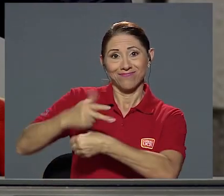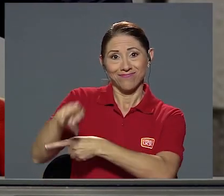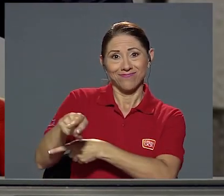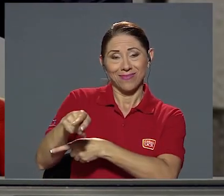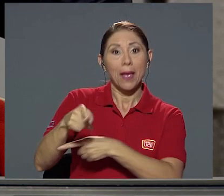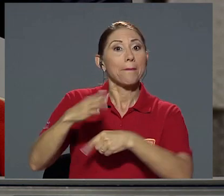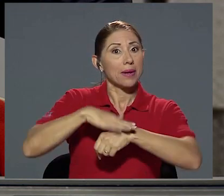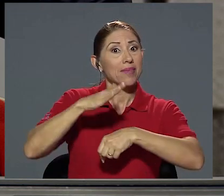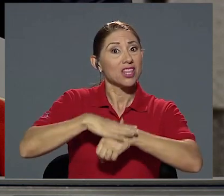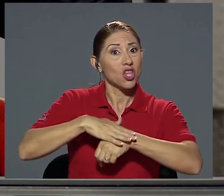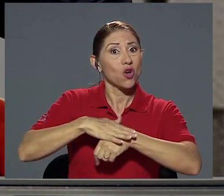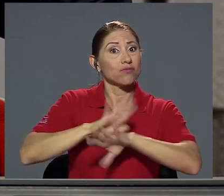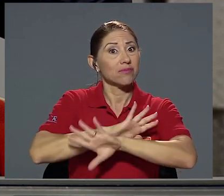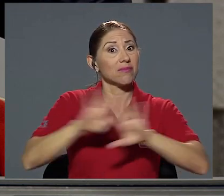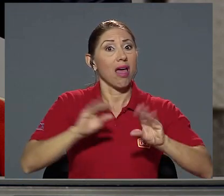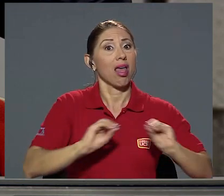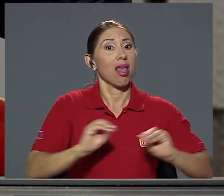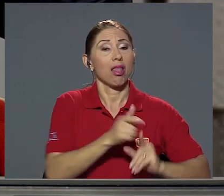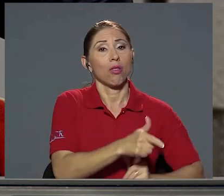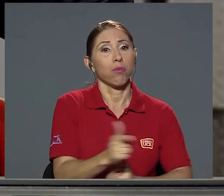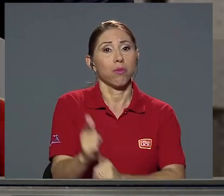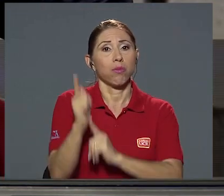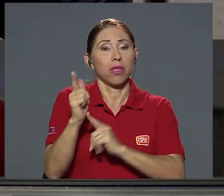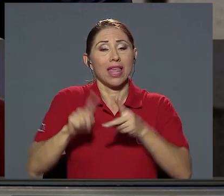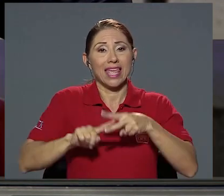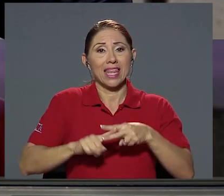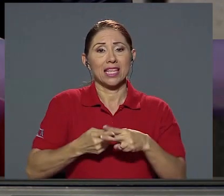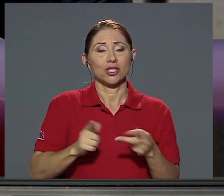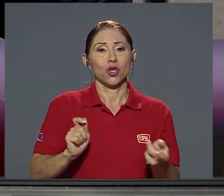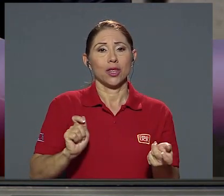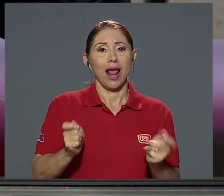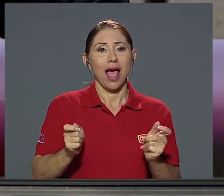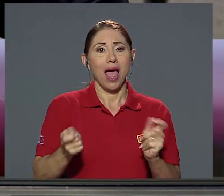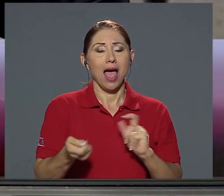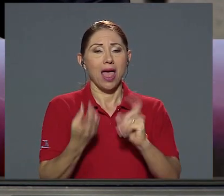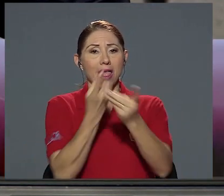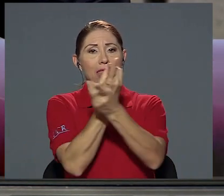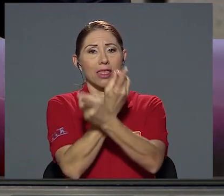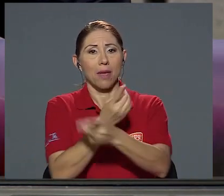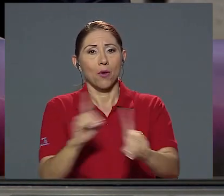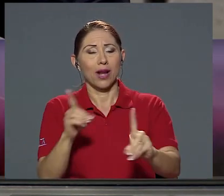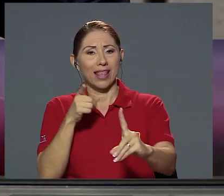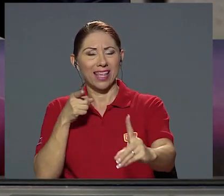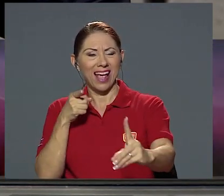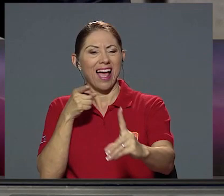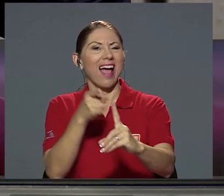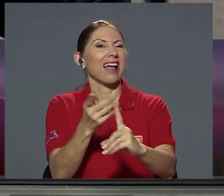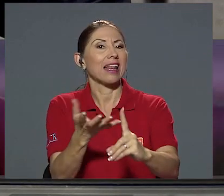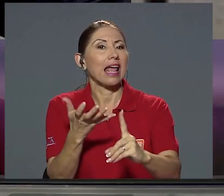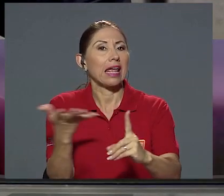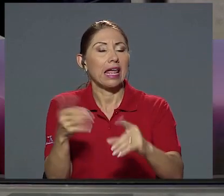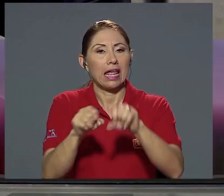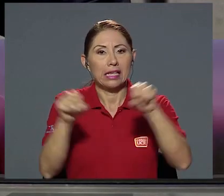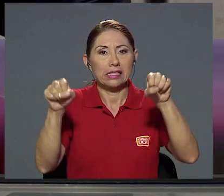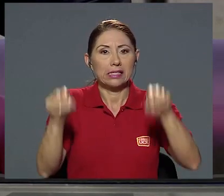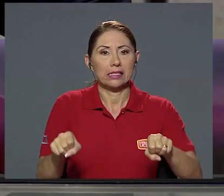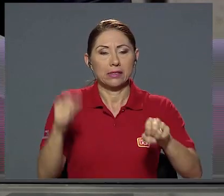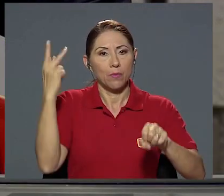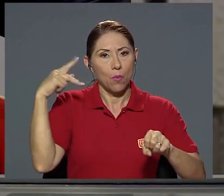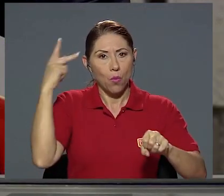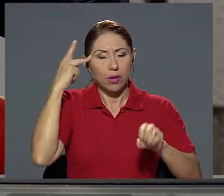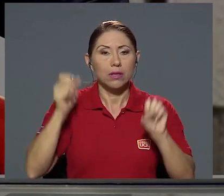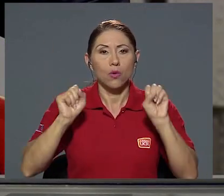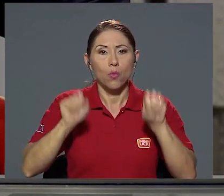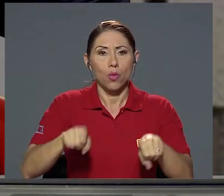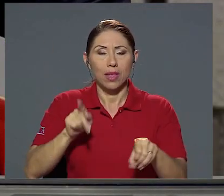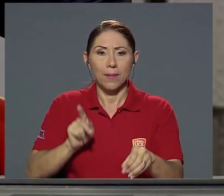permitió el inicio de lo que se llamó en aquel momento la transición democrática, que básicamente apuntaba a permitir que en el sistema